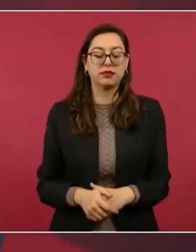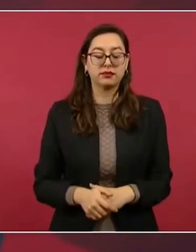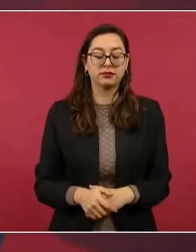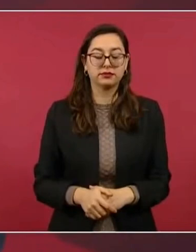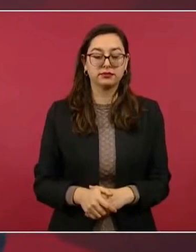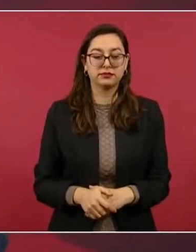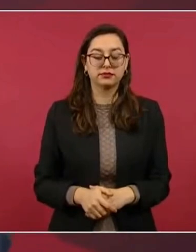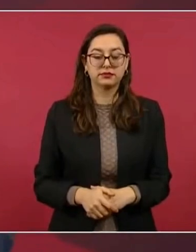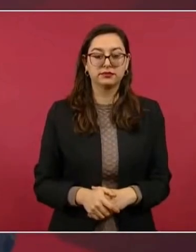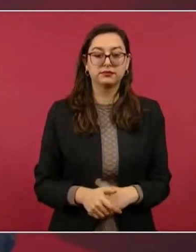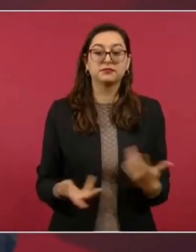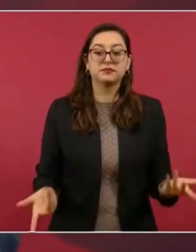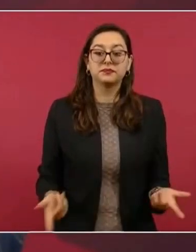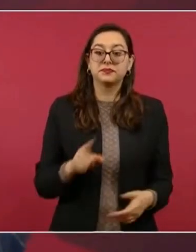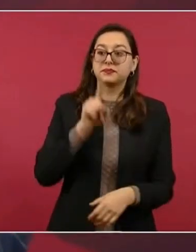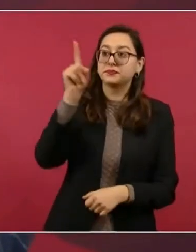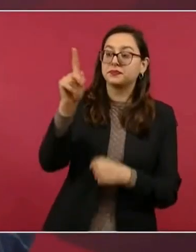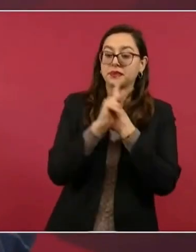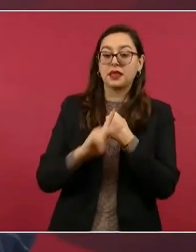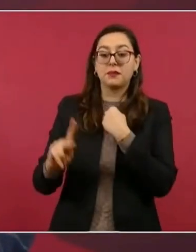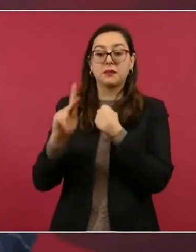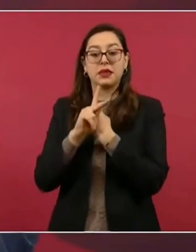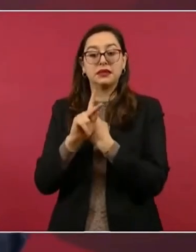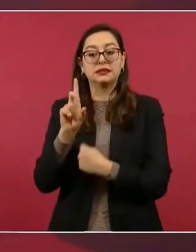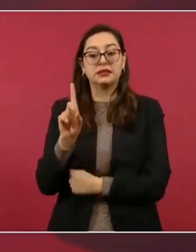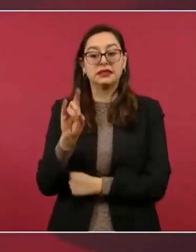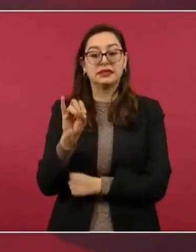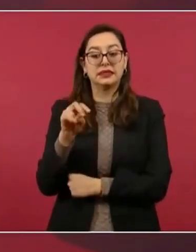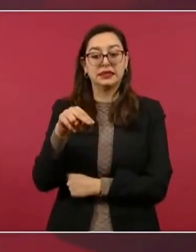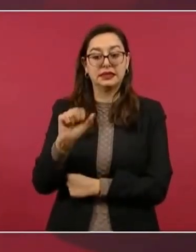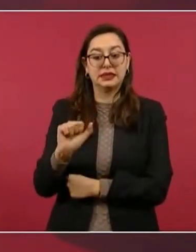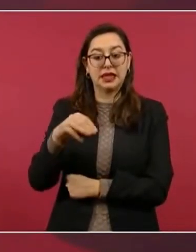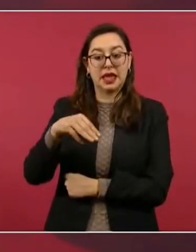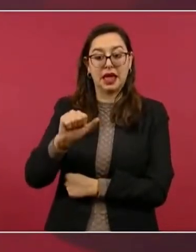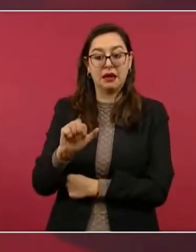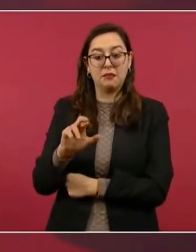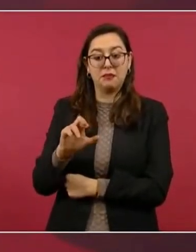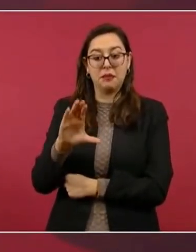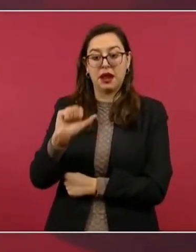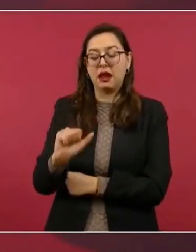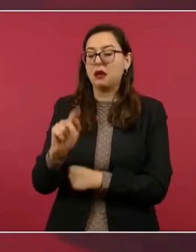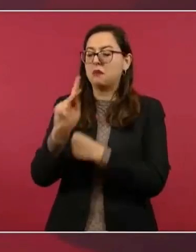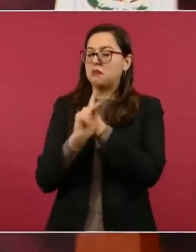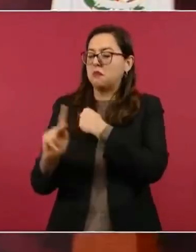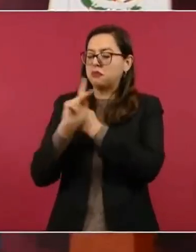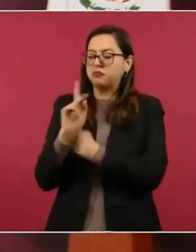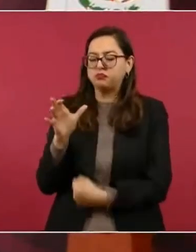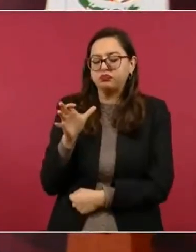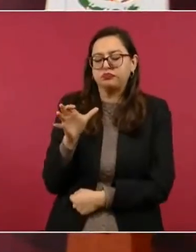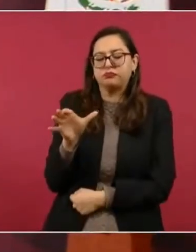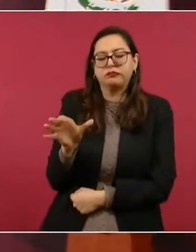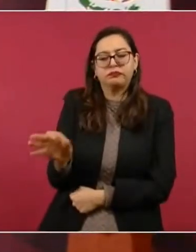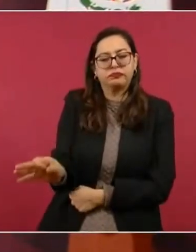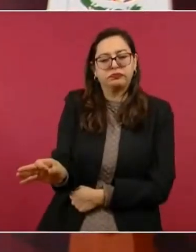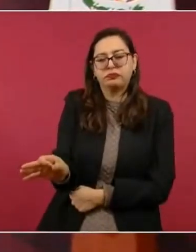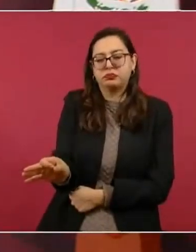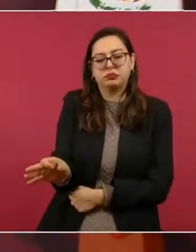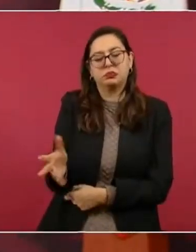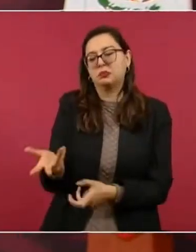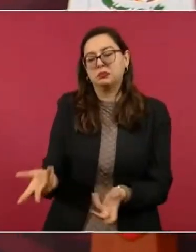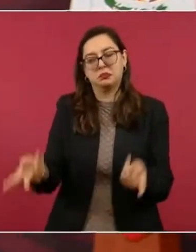de Dinamarca. Es un país pequeño, pues, no tiene la misma población que tenemos